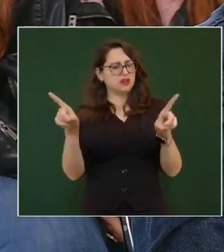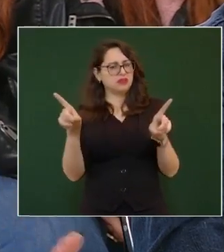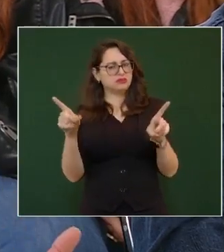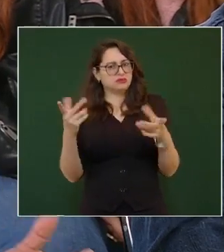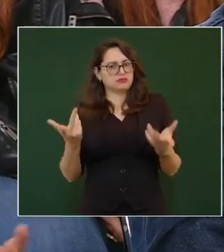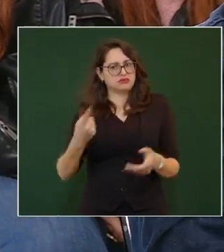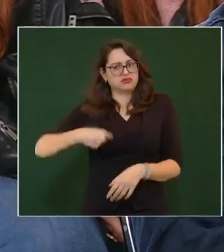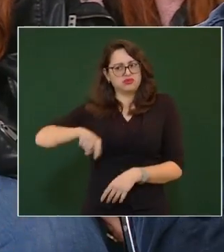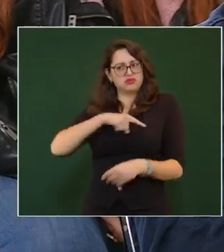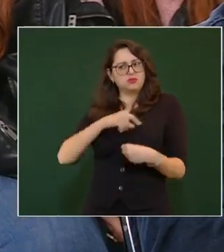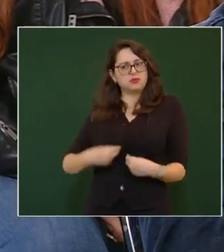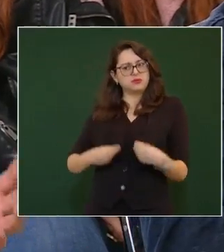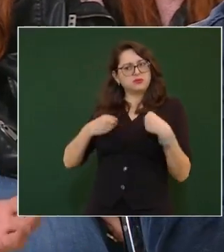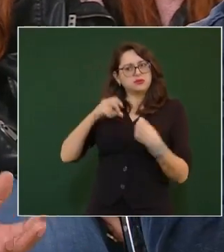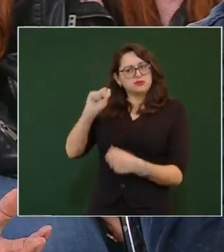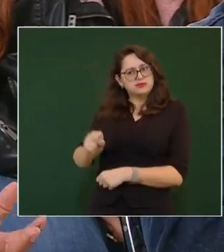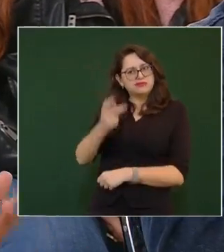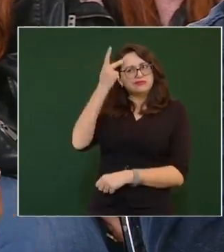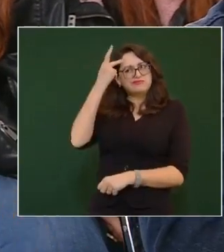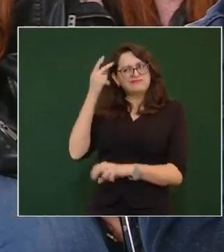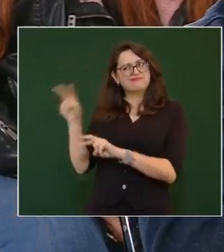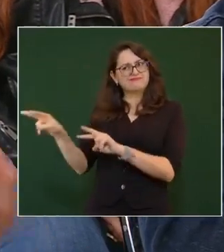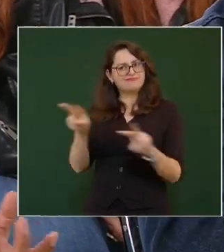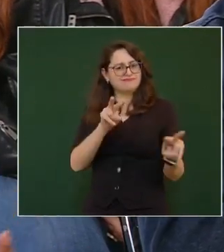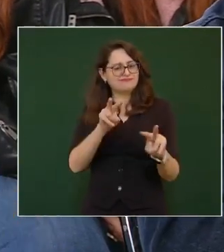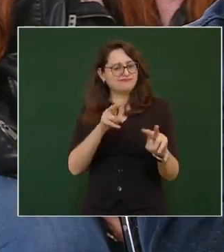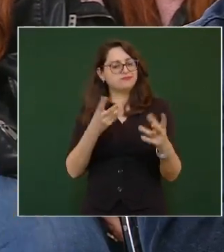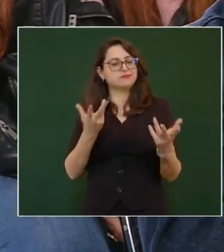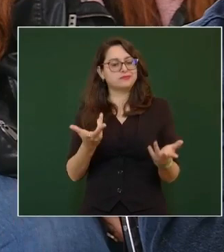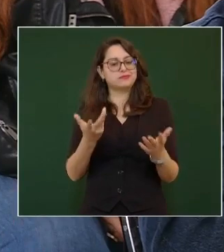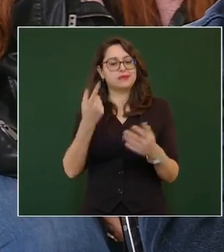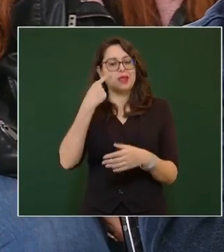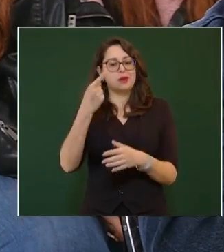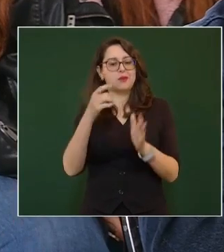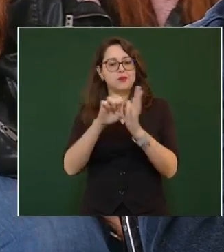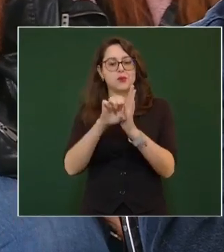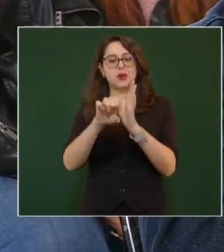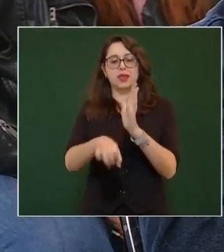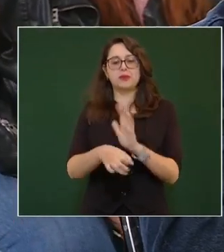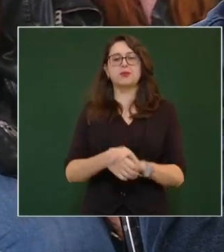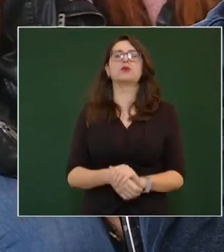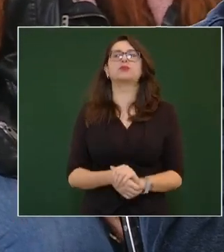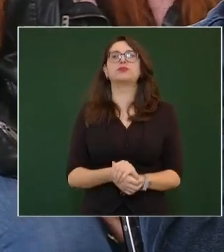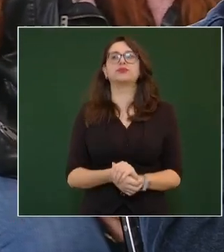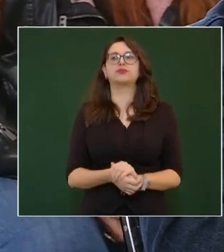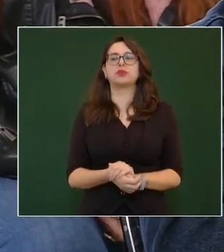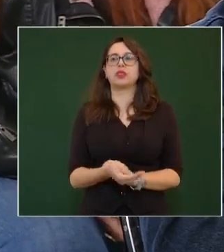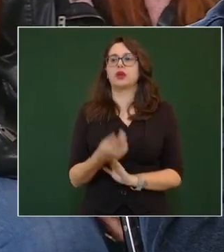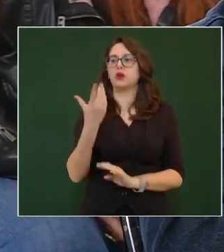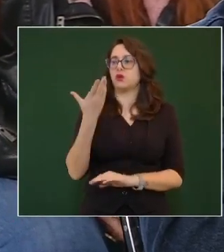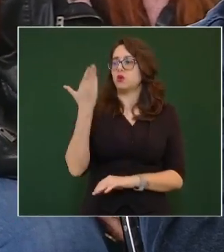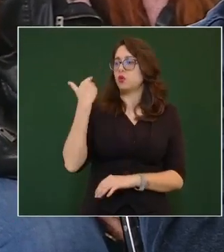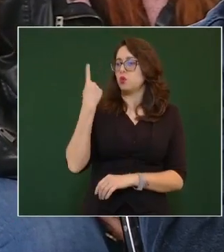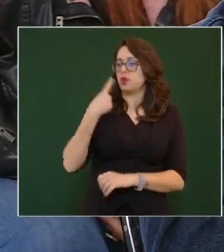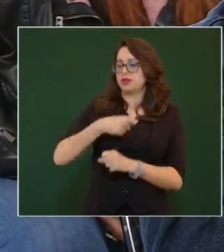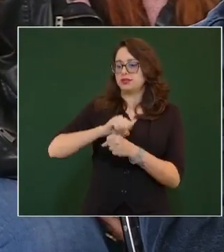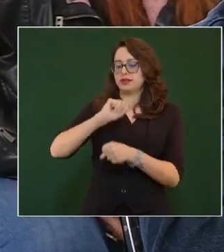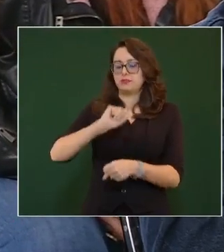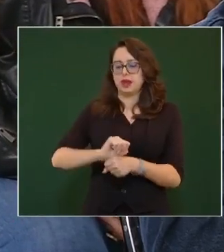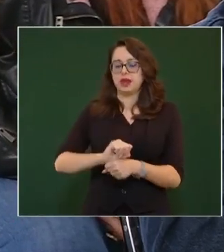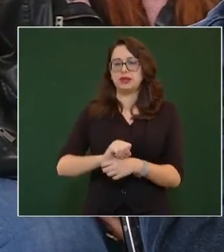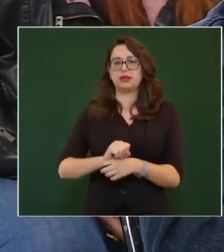muchos potosinos. Por ejemplo, hace el pasado, la semana pasada, un